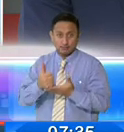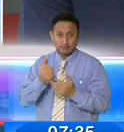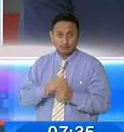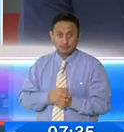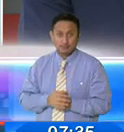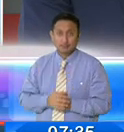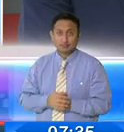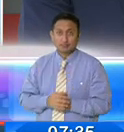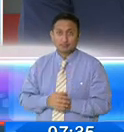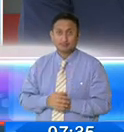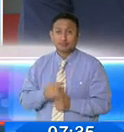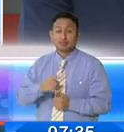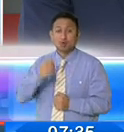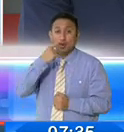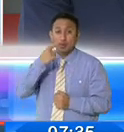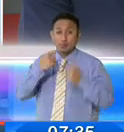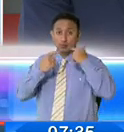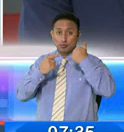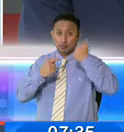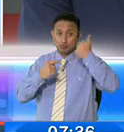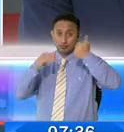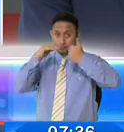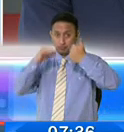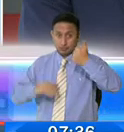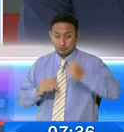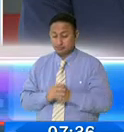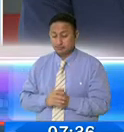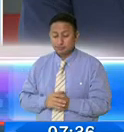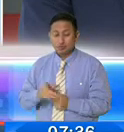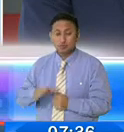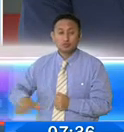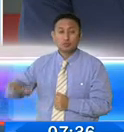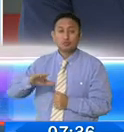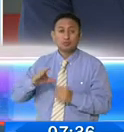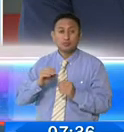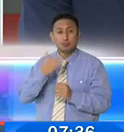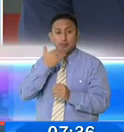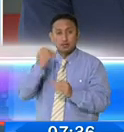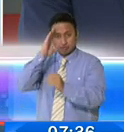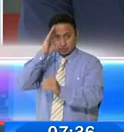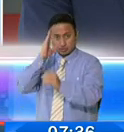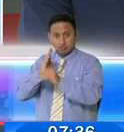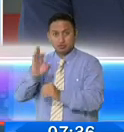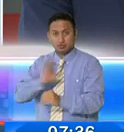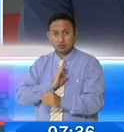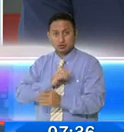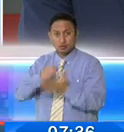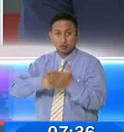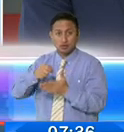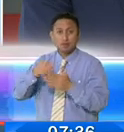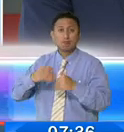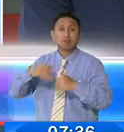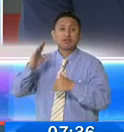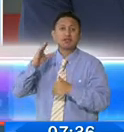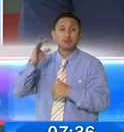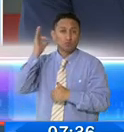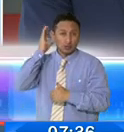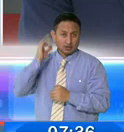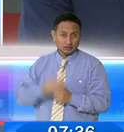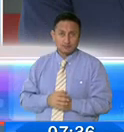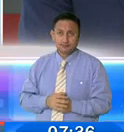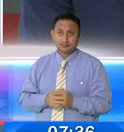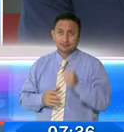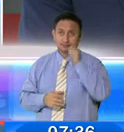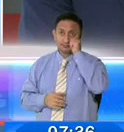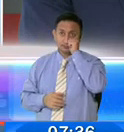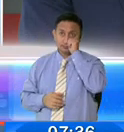discriminación, asegurar además condiciones mucho más objetivas y técnicas para la contratación del personal a todo